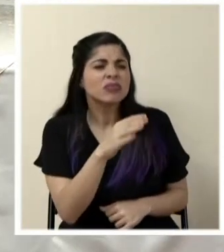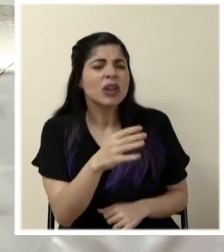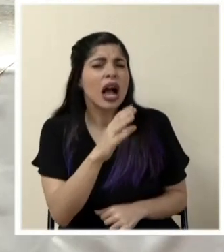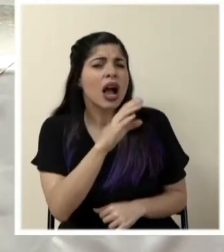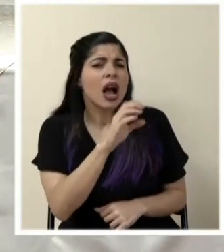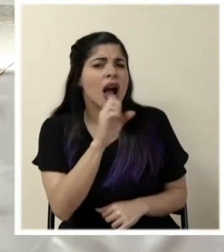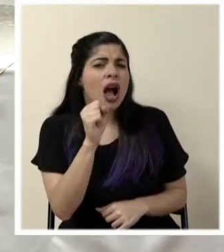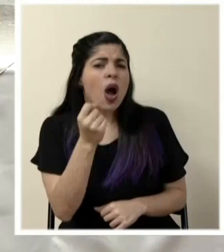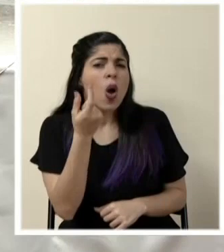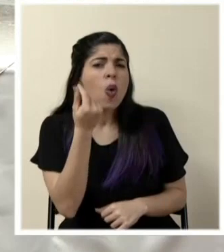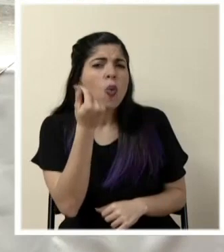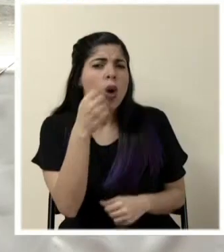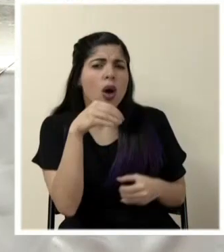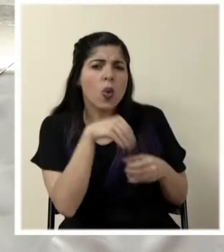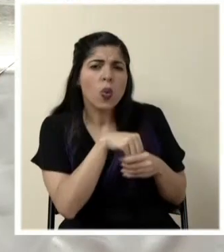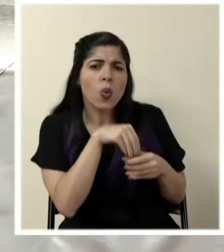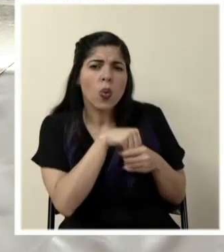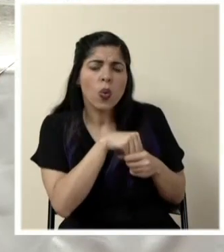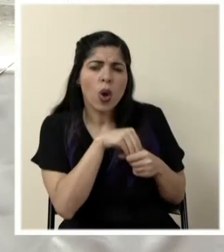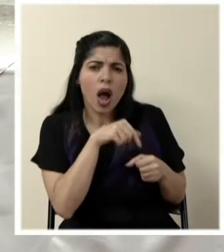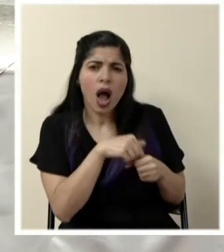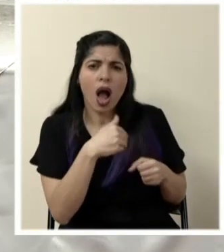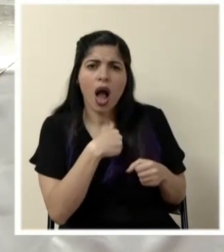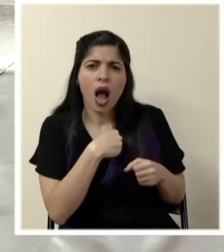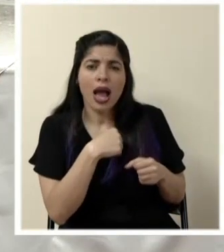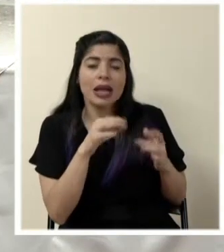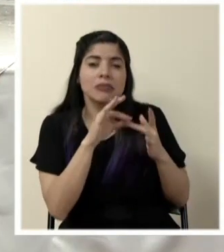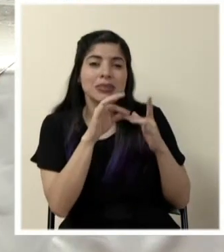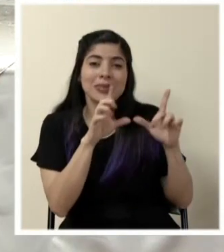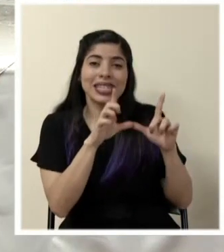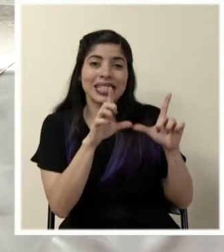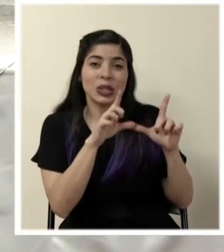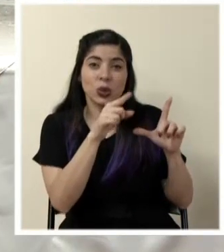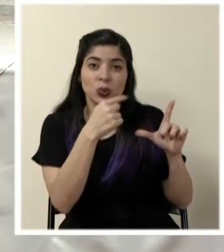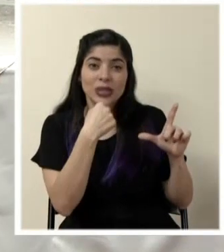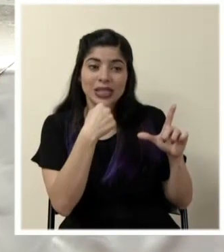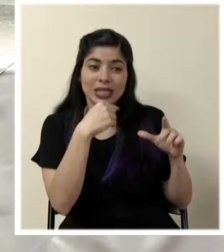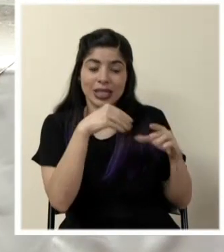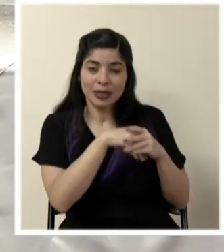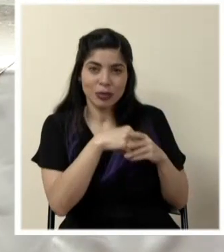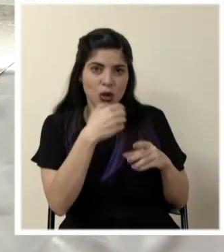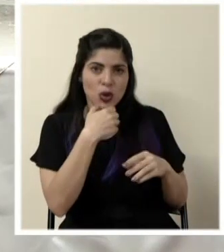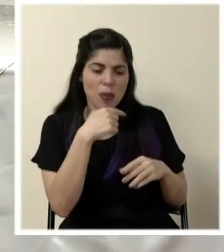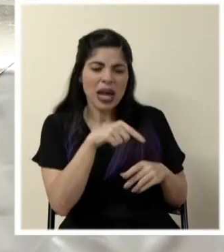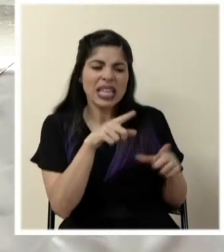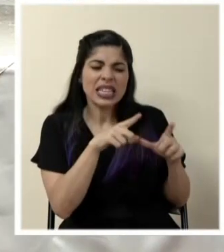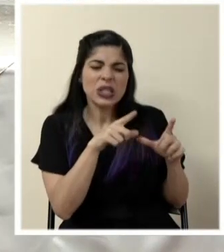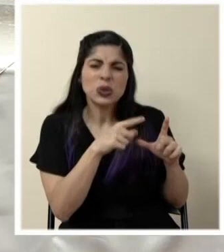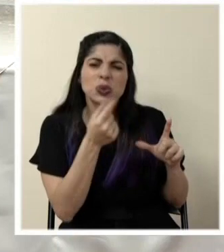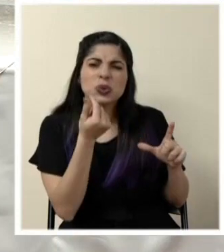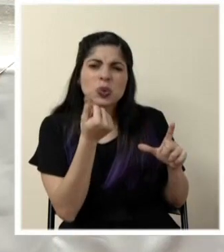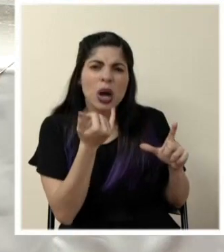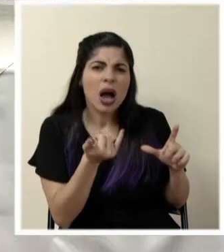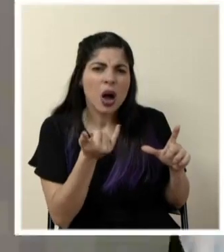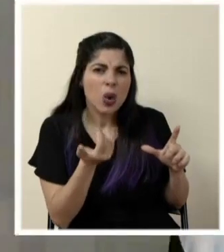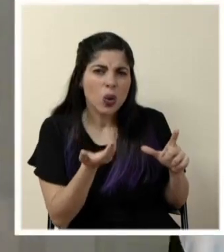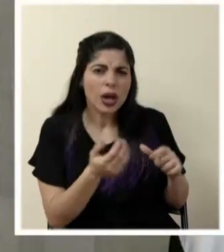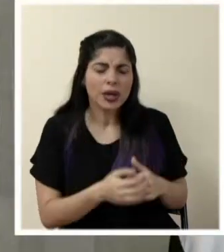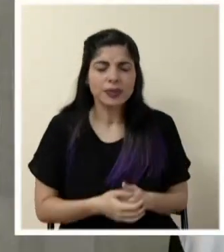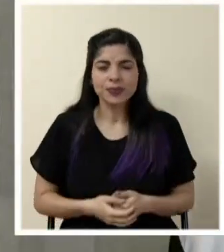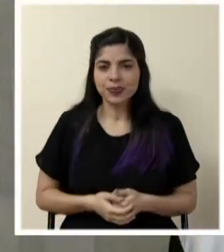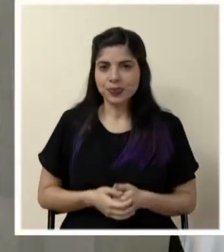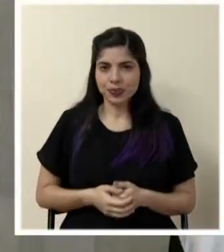la Caja en reserva específicamente en los títulos que mencionó. Don Román, ¿cuánto valen esos títulos actualmente?